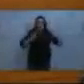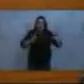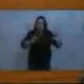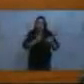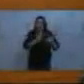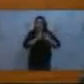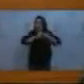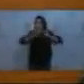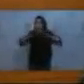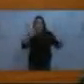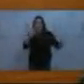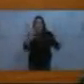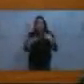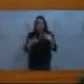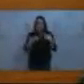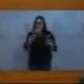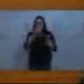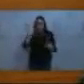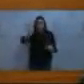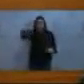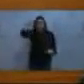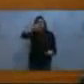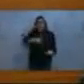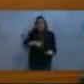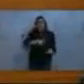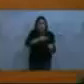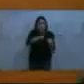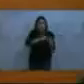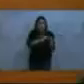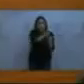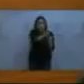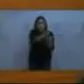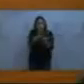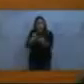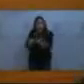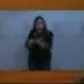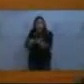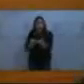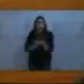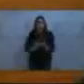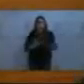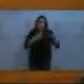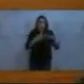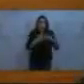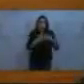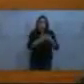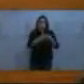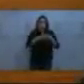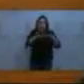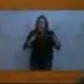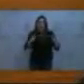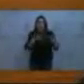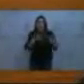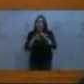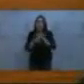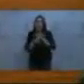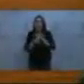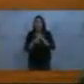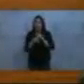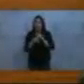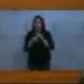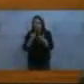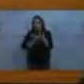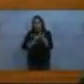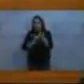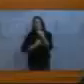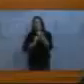duro. Durante años se ha estado contratando a personal por encima de plantilla orgánica para así evitar la contratación de puestos más estables,